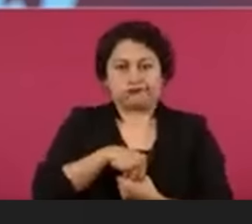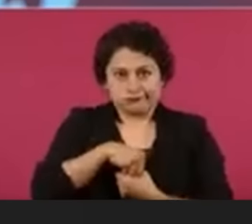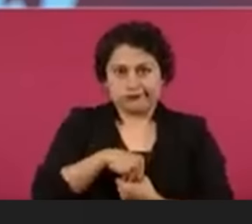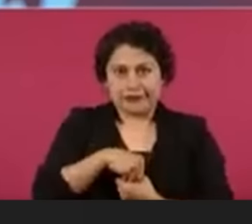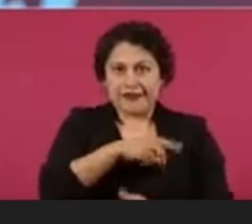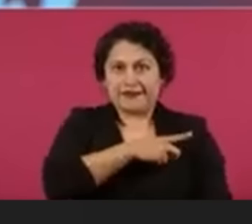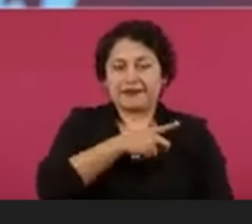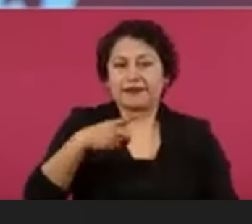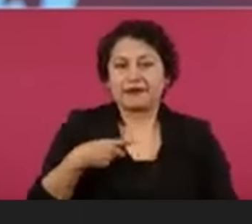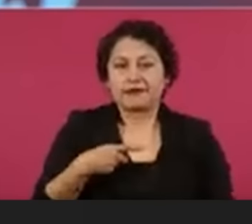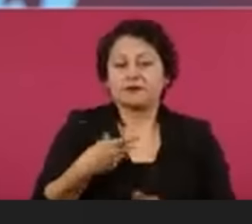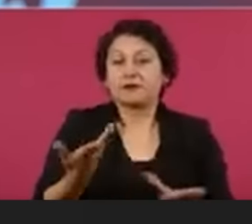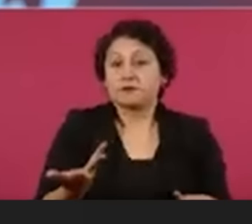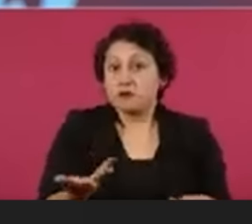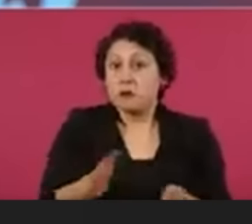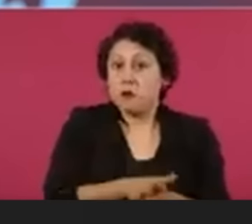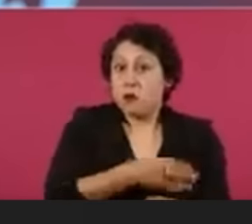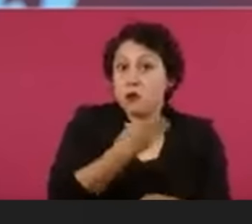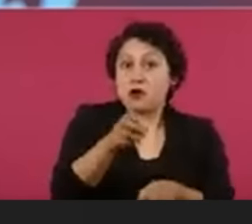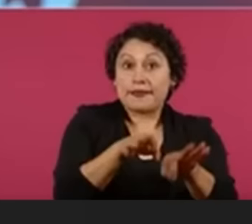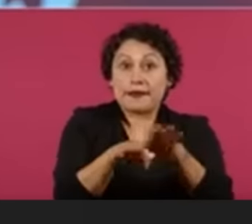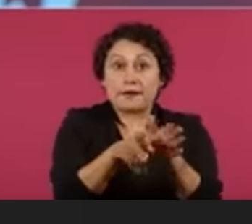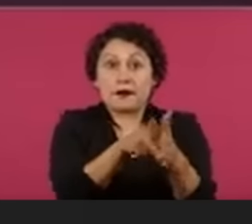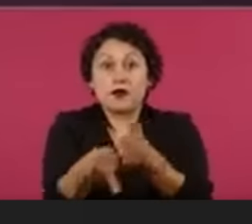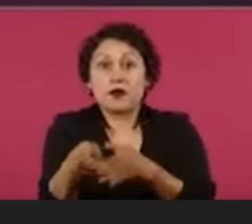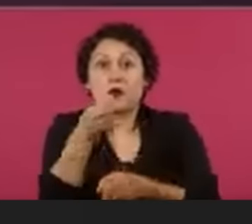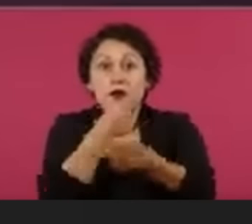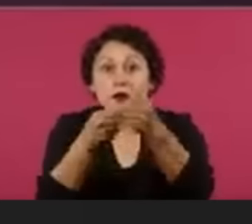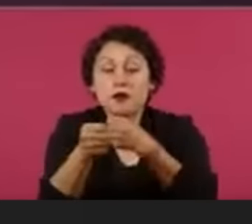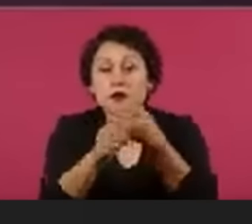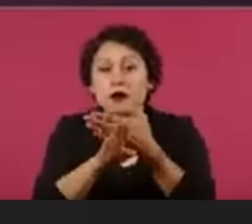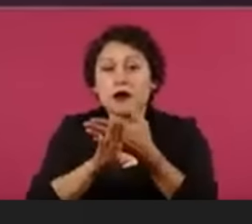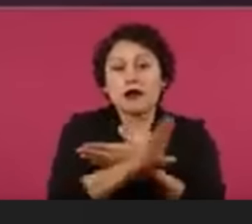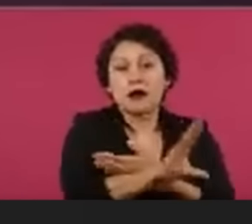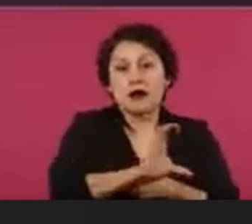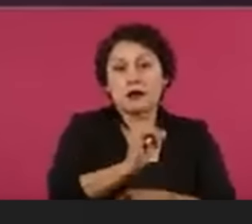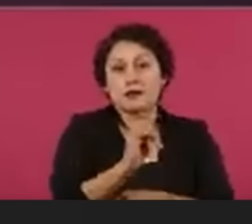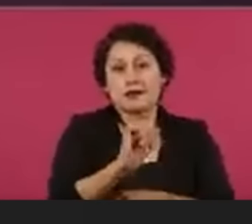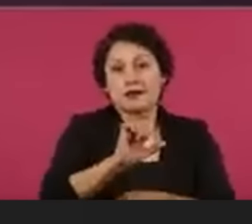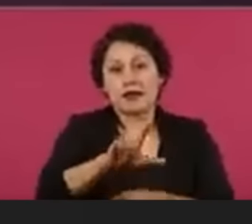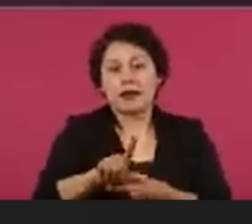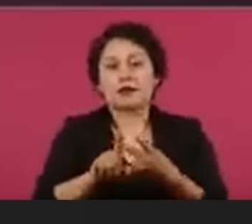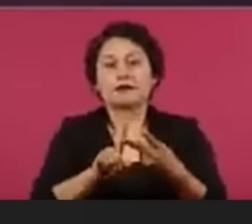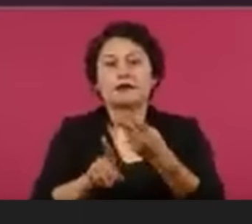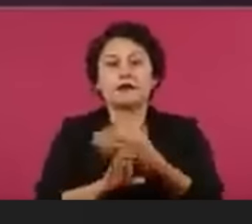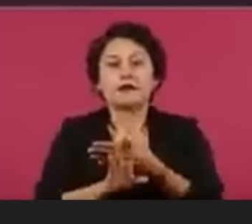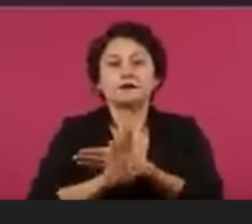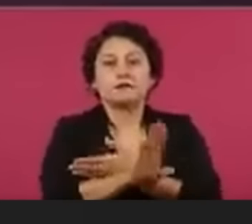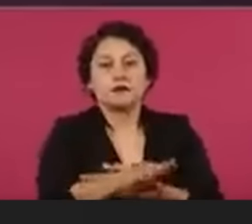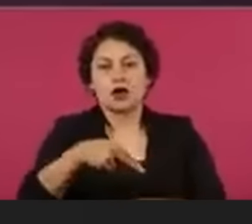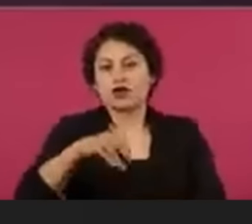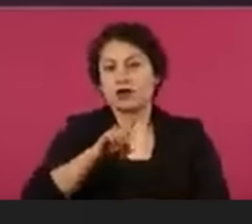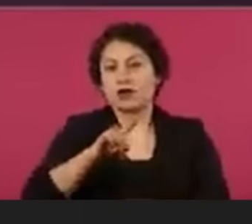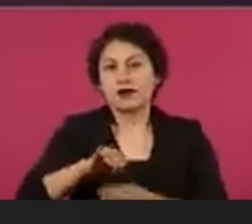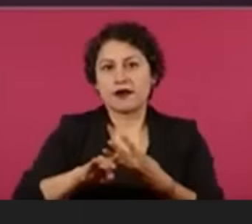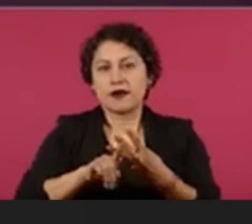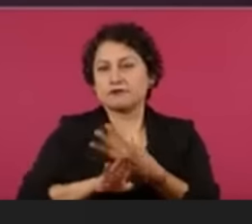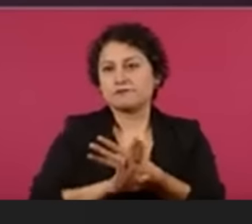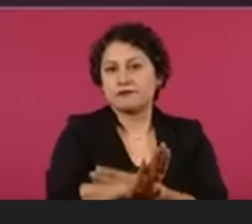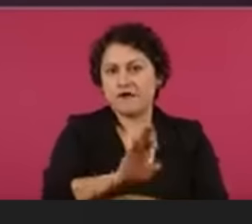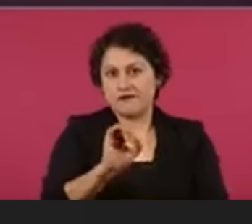debería ser en su esencia anticapitalista, antineoliberal y antifascista, debe ser